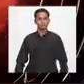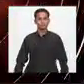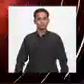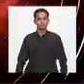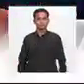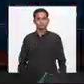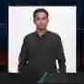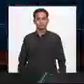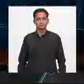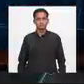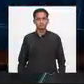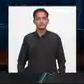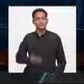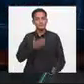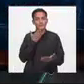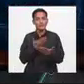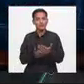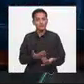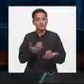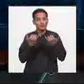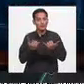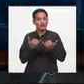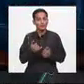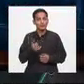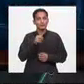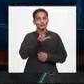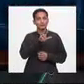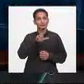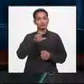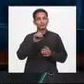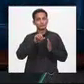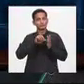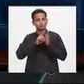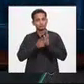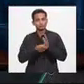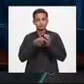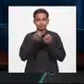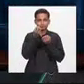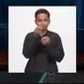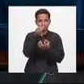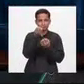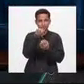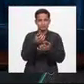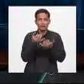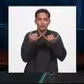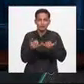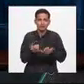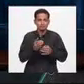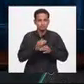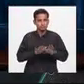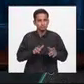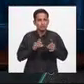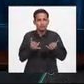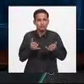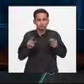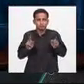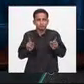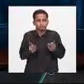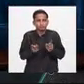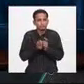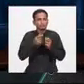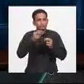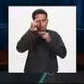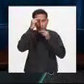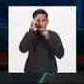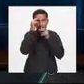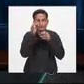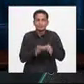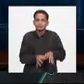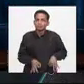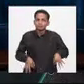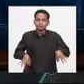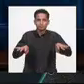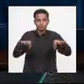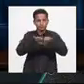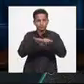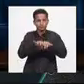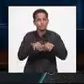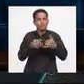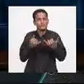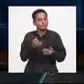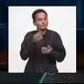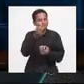Salvador Gracias por habernos acompañado en estos 30 minutos informat a continuación los dejamos con un recuento de las noticias más